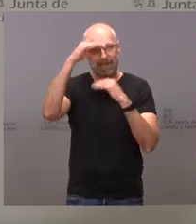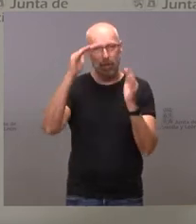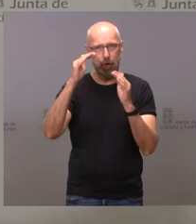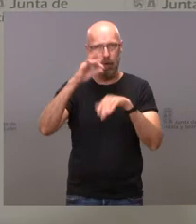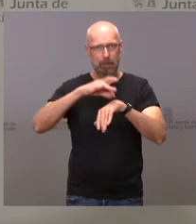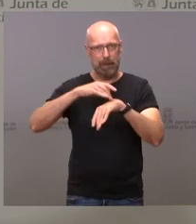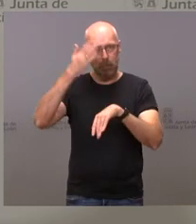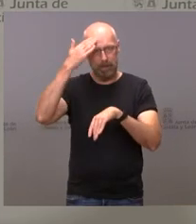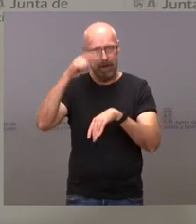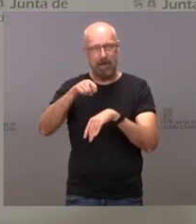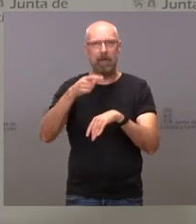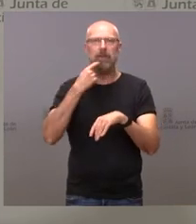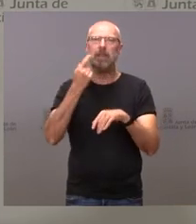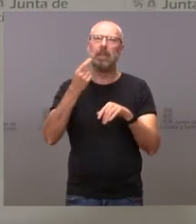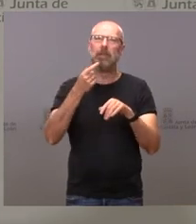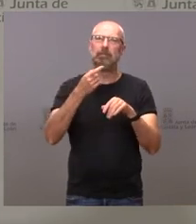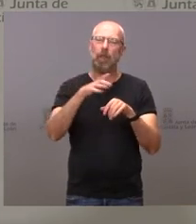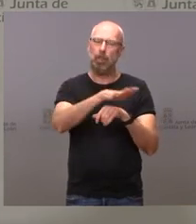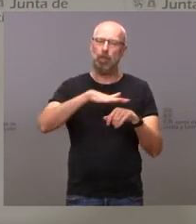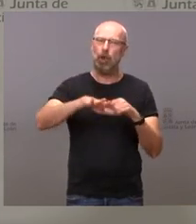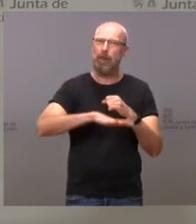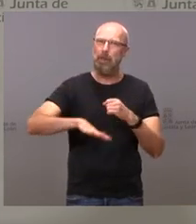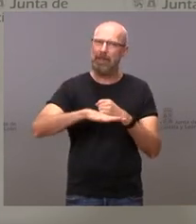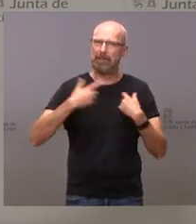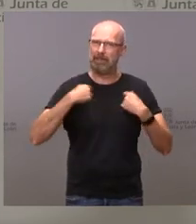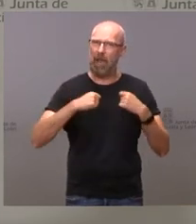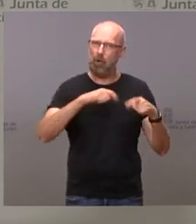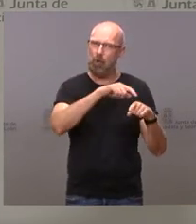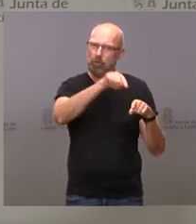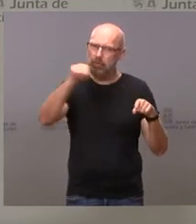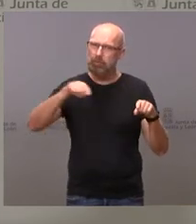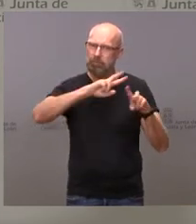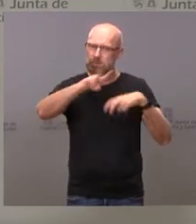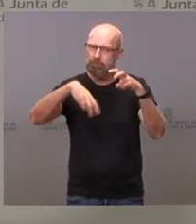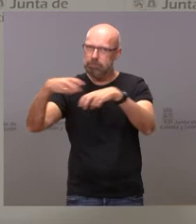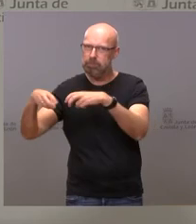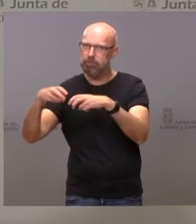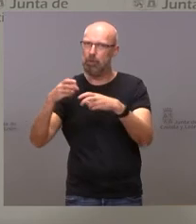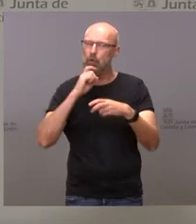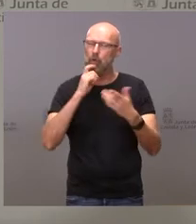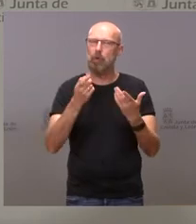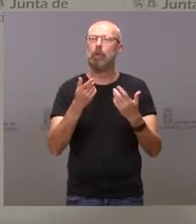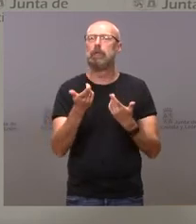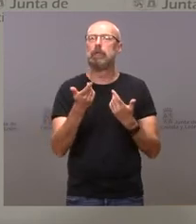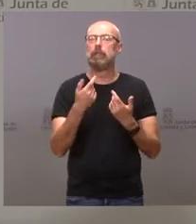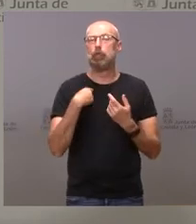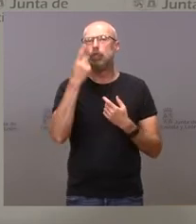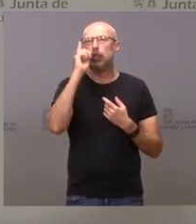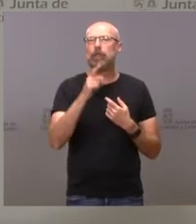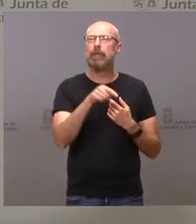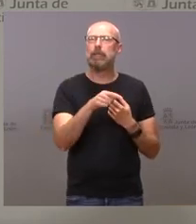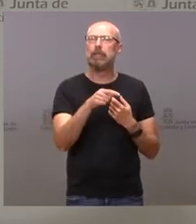de la reestructuración de las zonas básicas de salud. No sé si con qué criterios exactamente